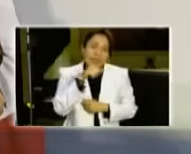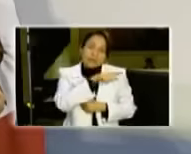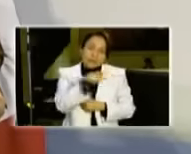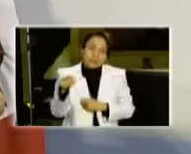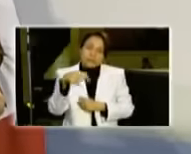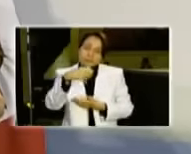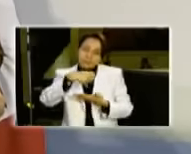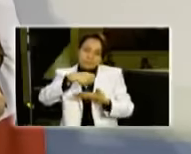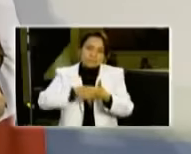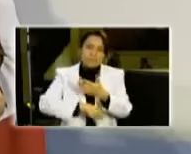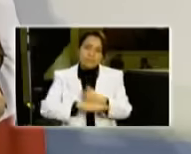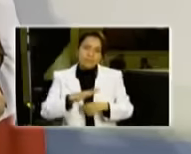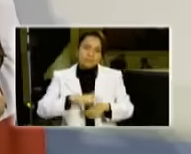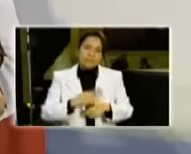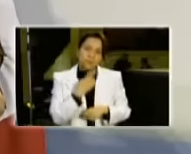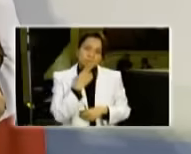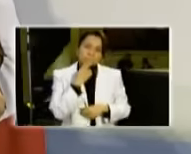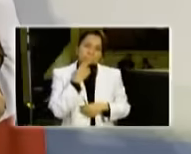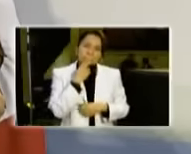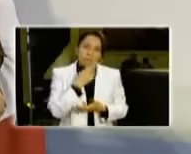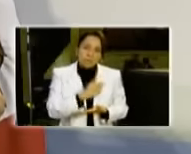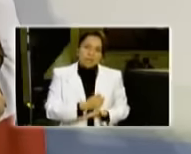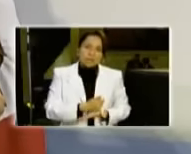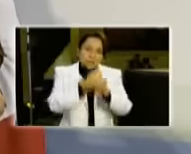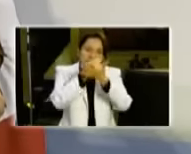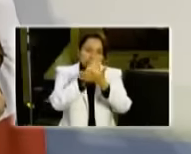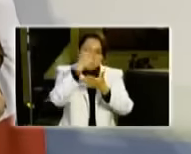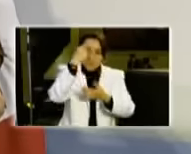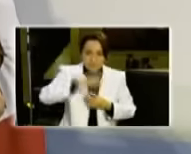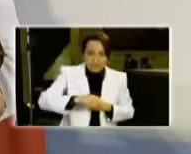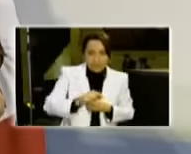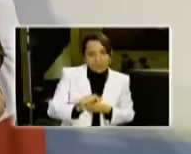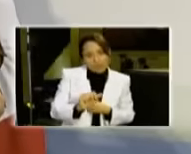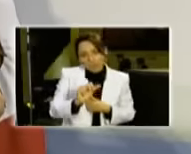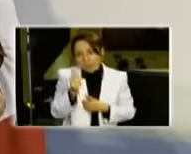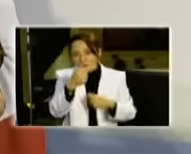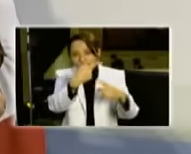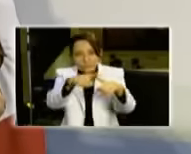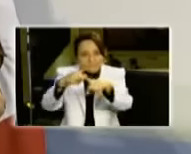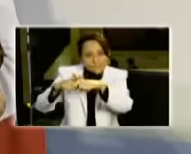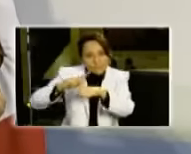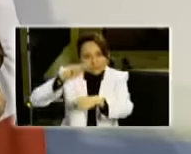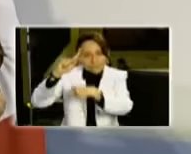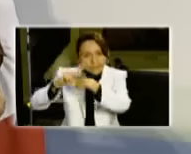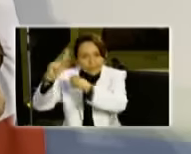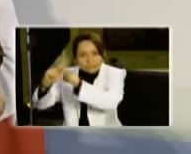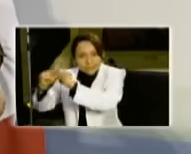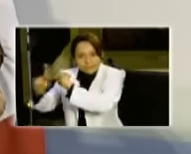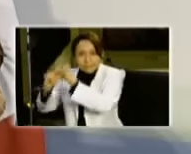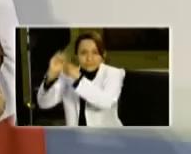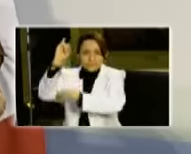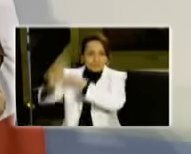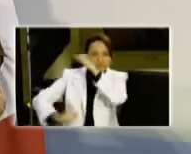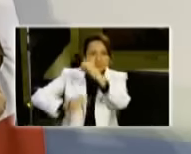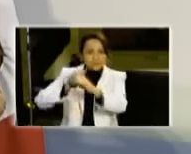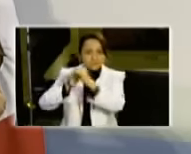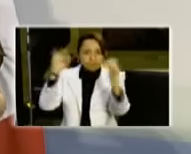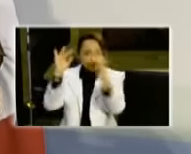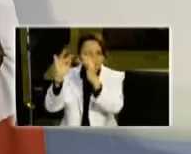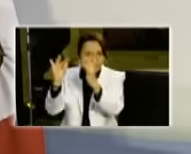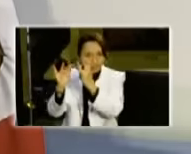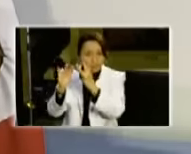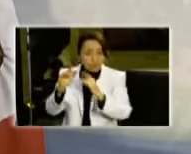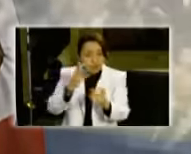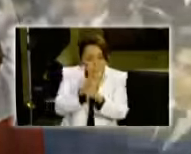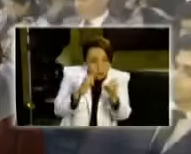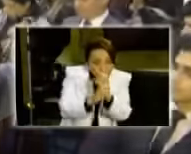acá y que sirva para que nuestros países orienten su política internacional de la manera que lo requieren para el momento actual. Muchas gracias.